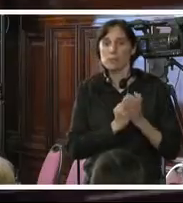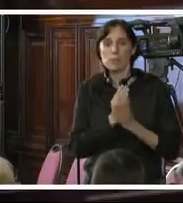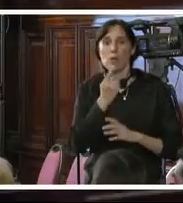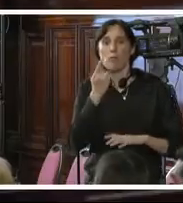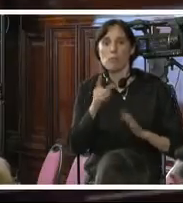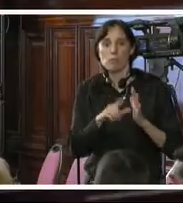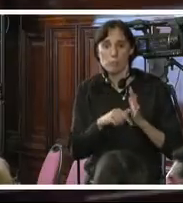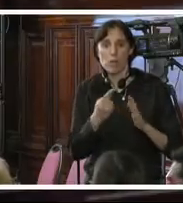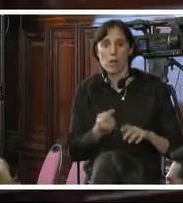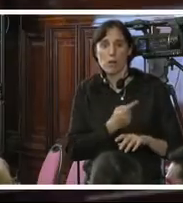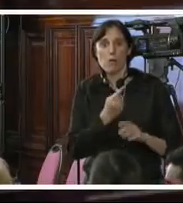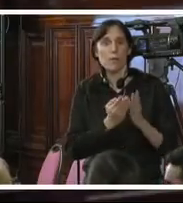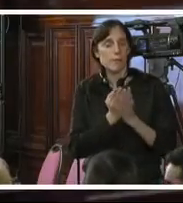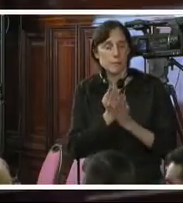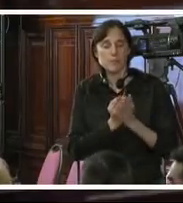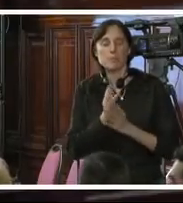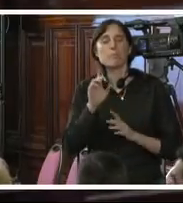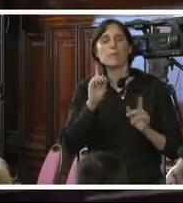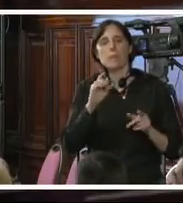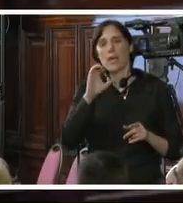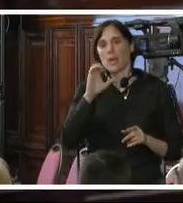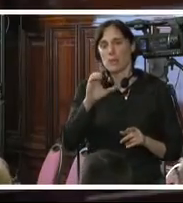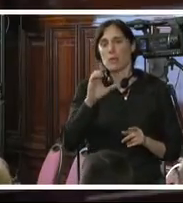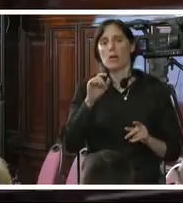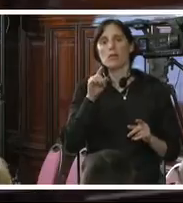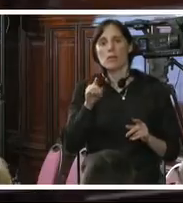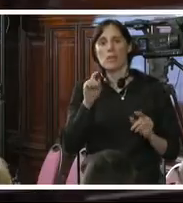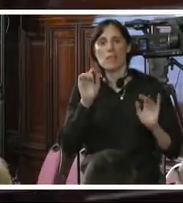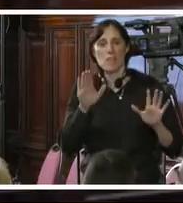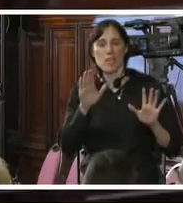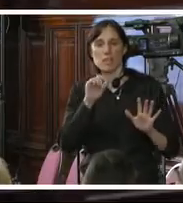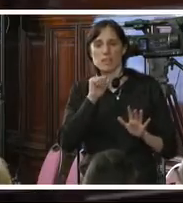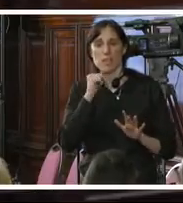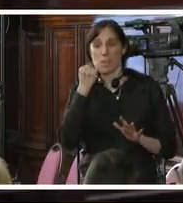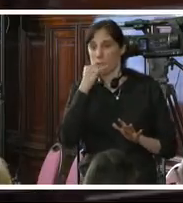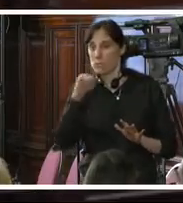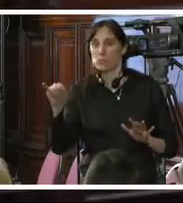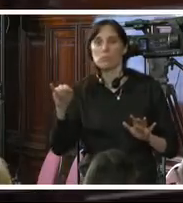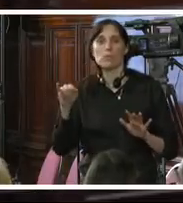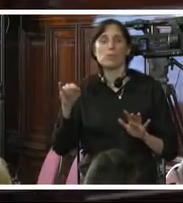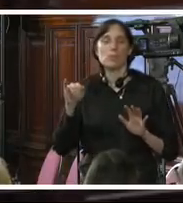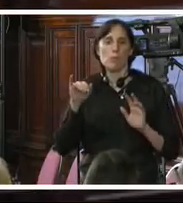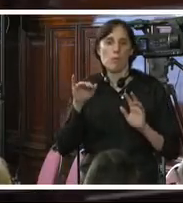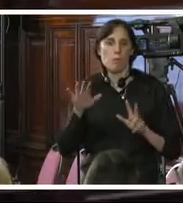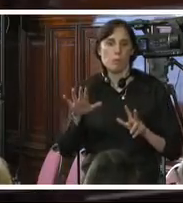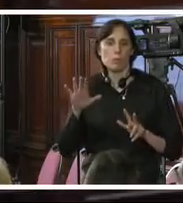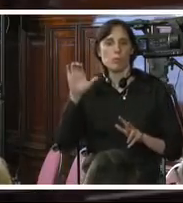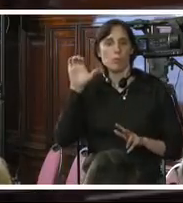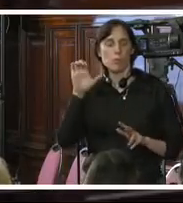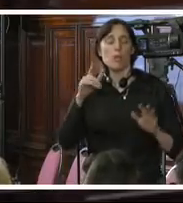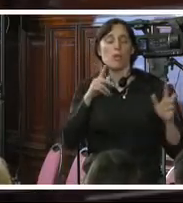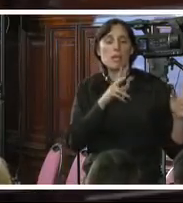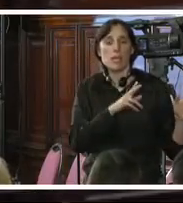abuso sexual. En Ecuador, de 10 denuncias sobre violencia sexual, 8 son de niñas entre